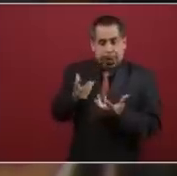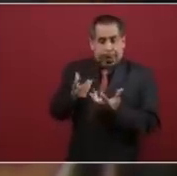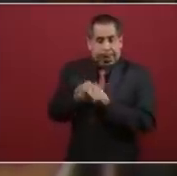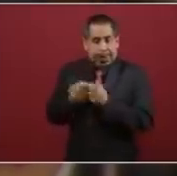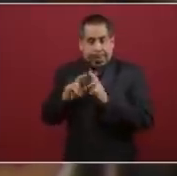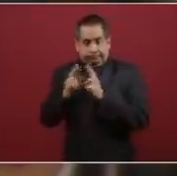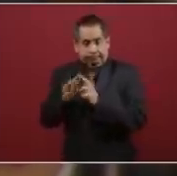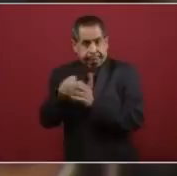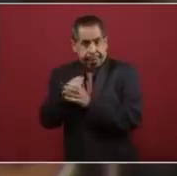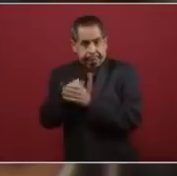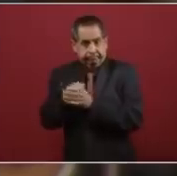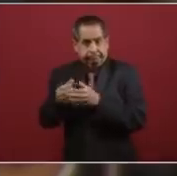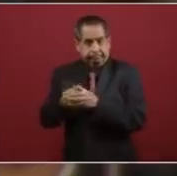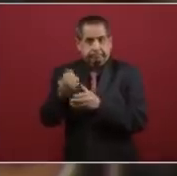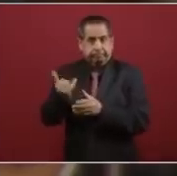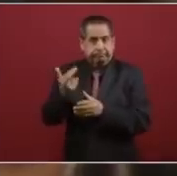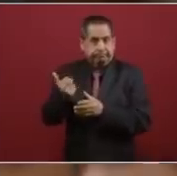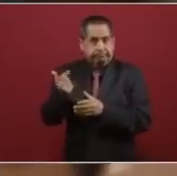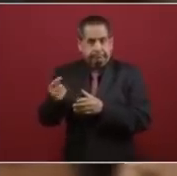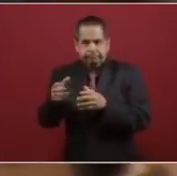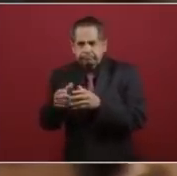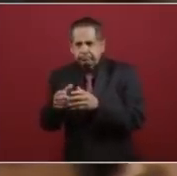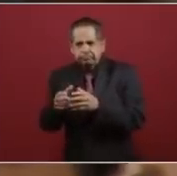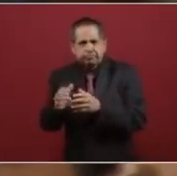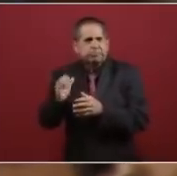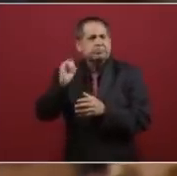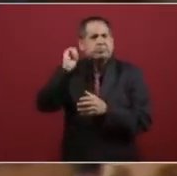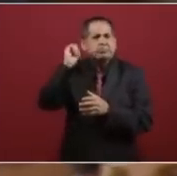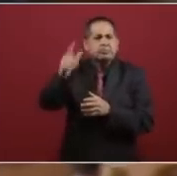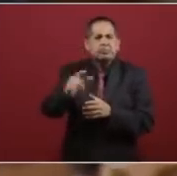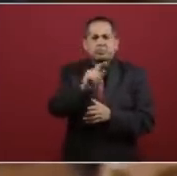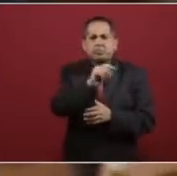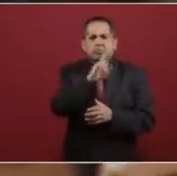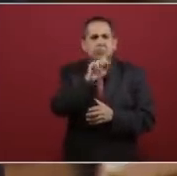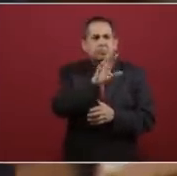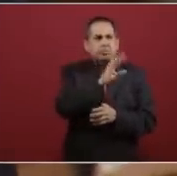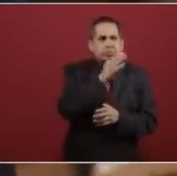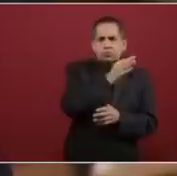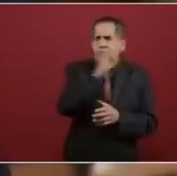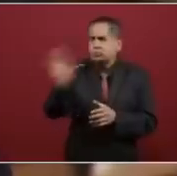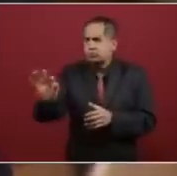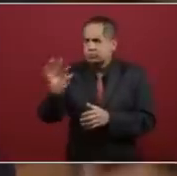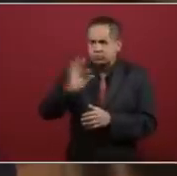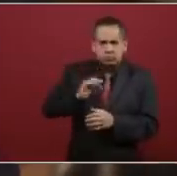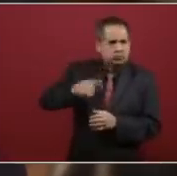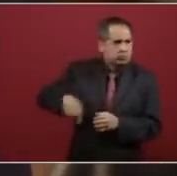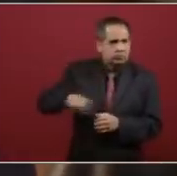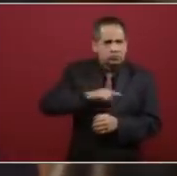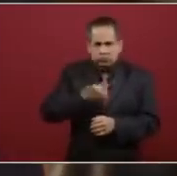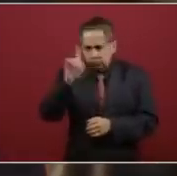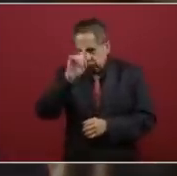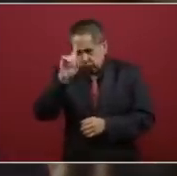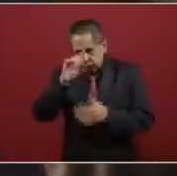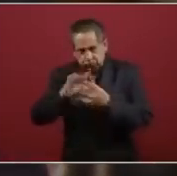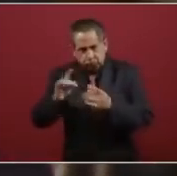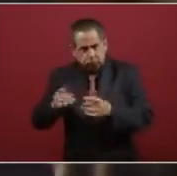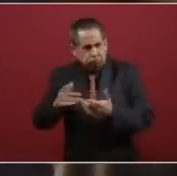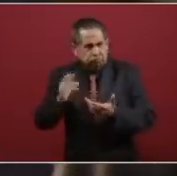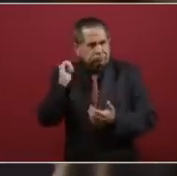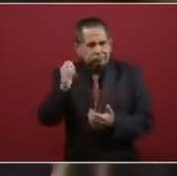si hay algún mensaje que envió Trump a través del asesor de la Casa Blanca, si nos podría comentar un poco de